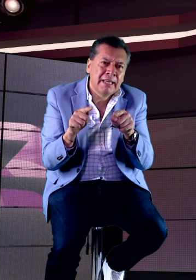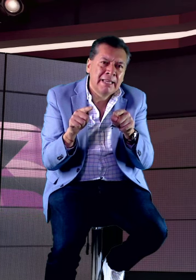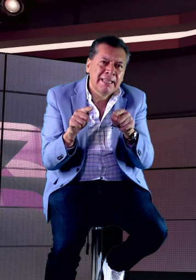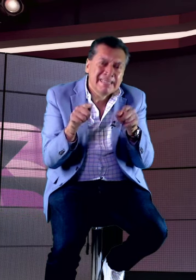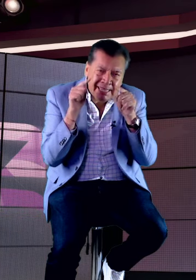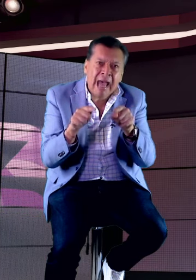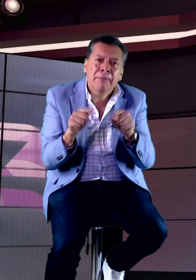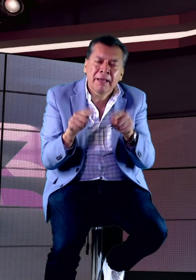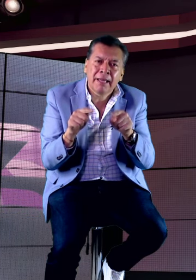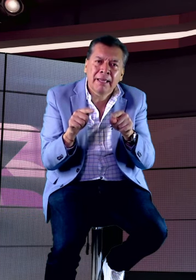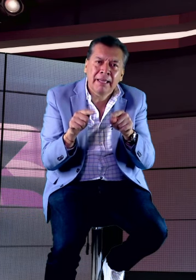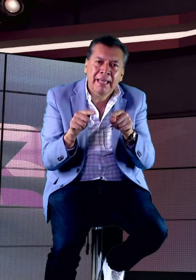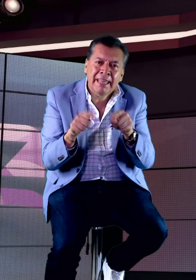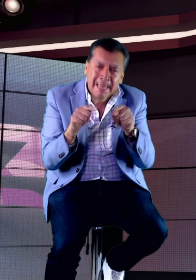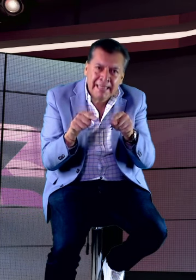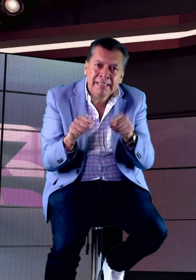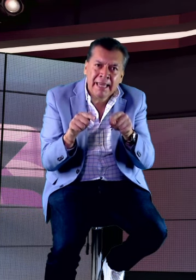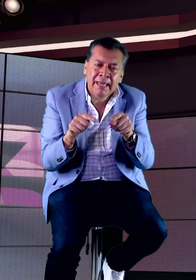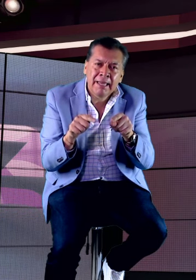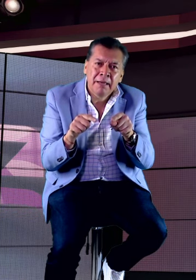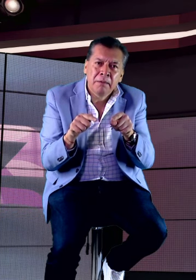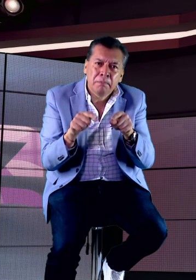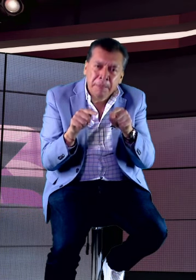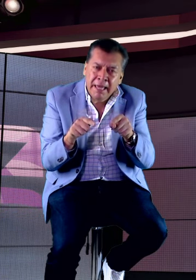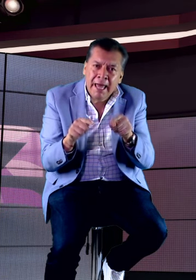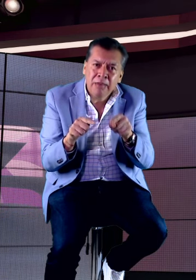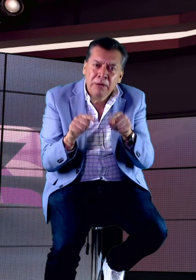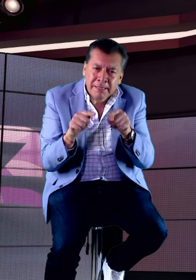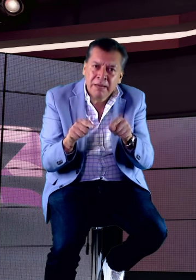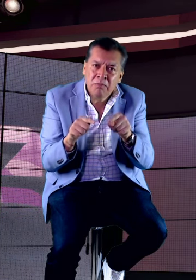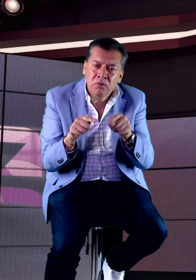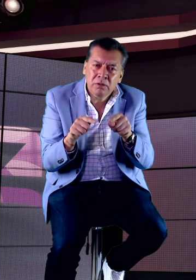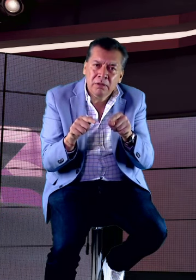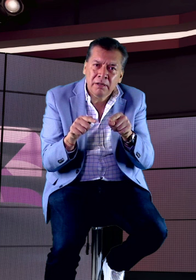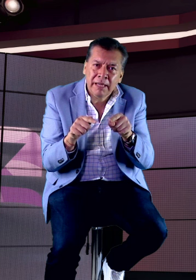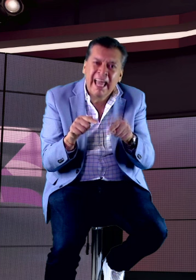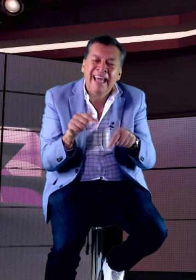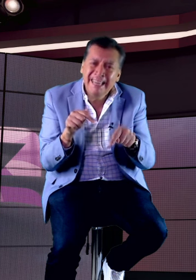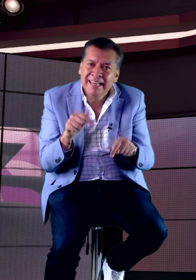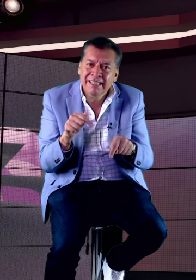inteligencia saben que de ese pie